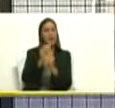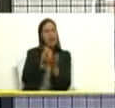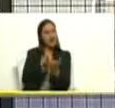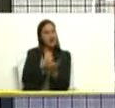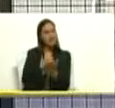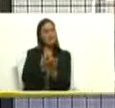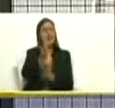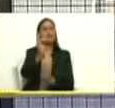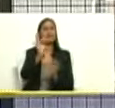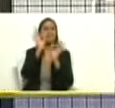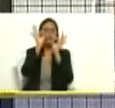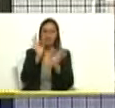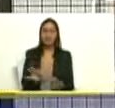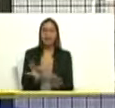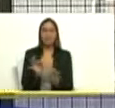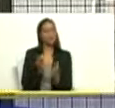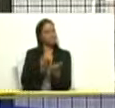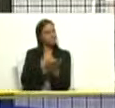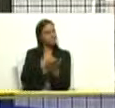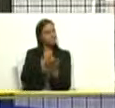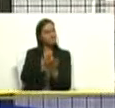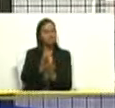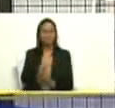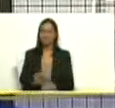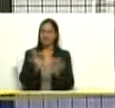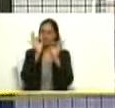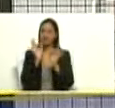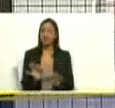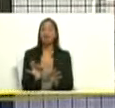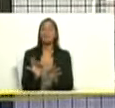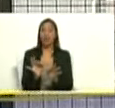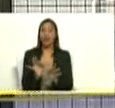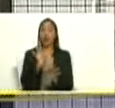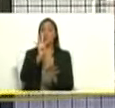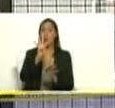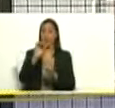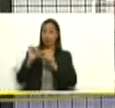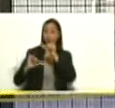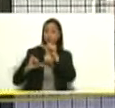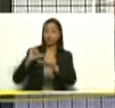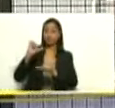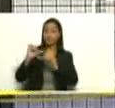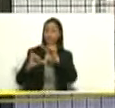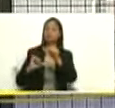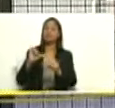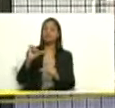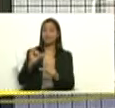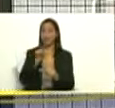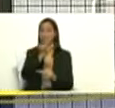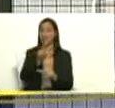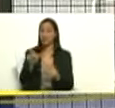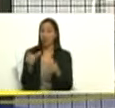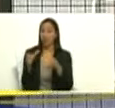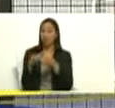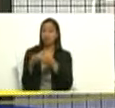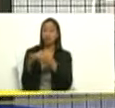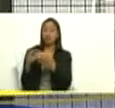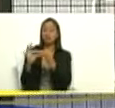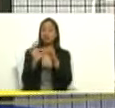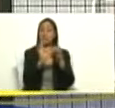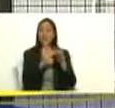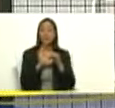siempre leales siempre cuatro generaciones de Unión lealtad